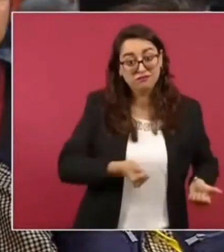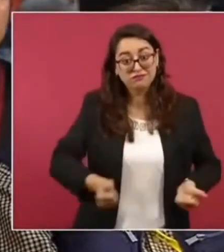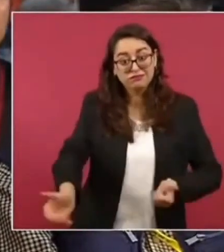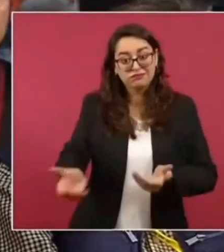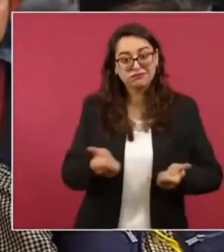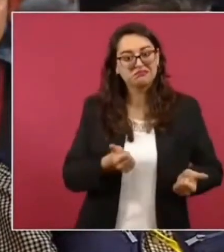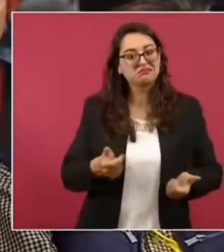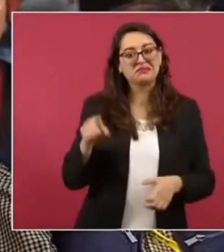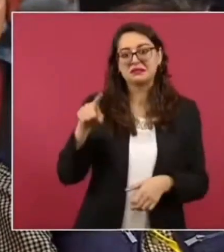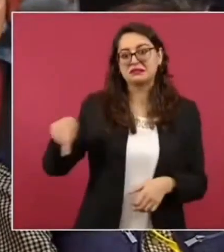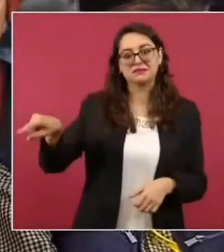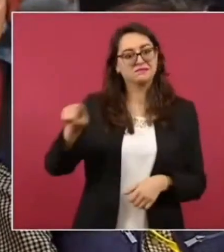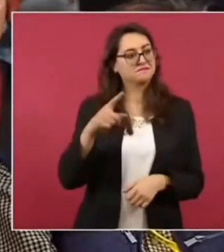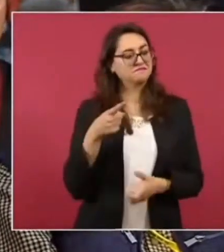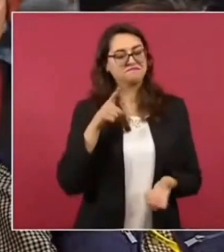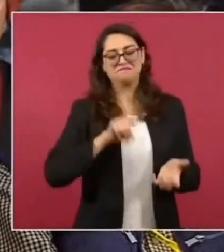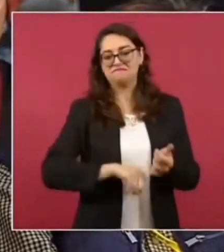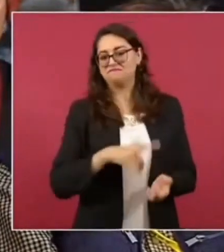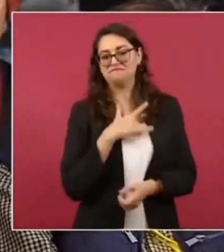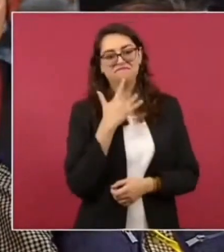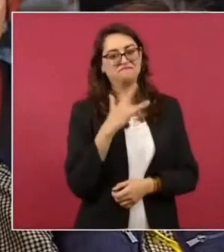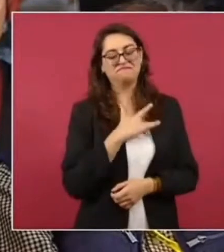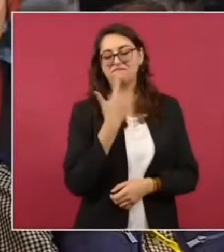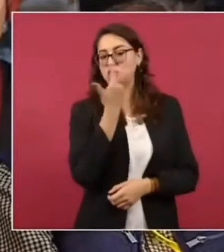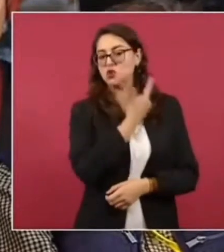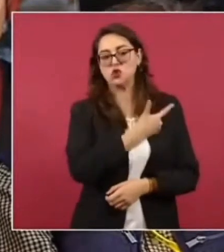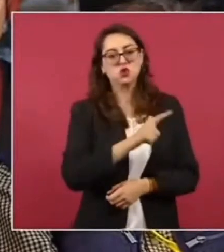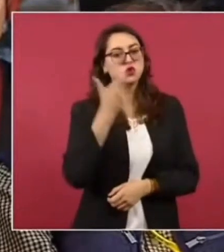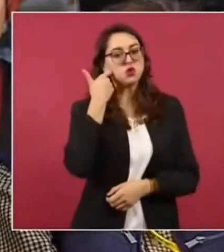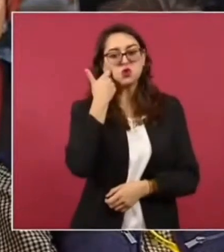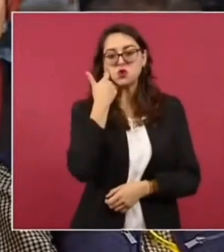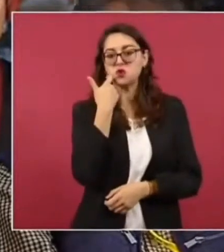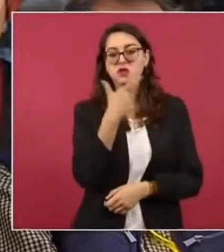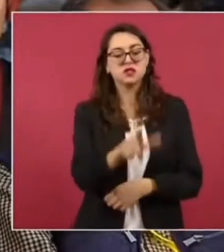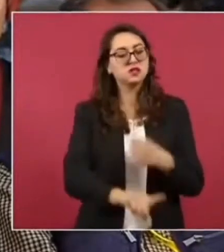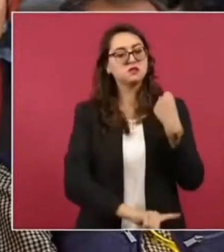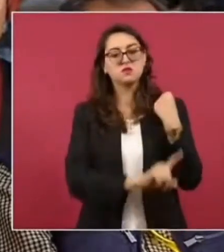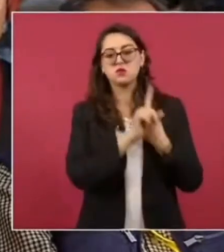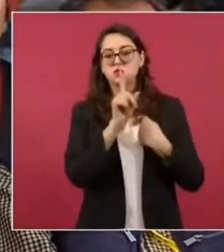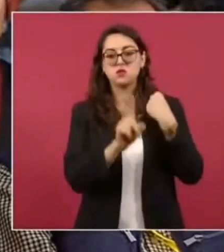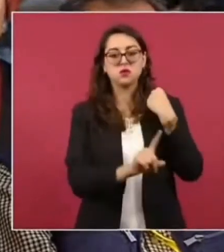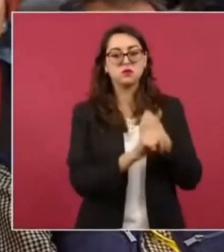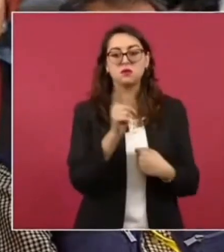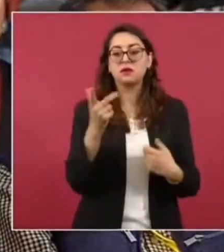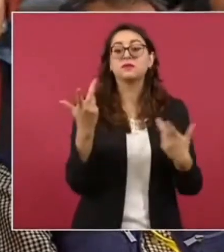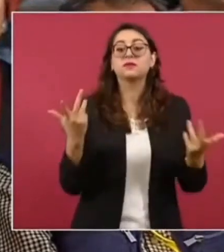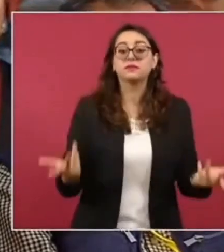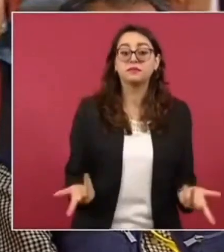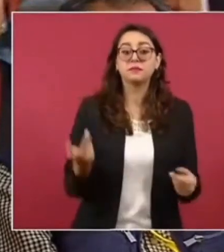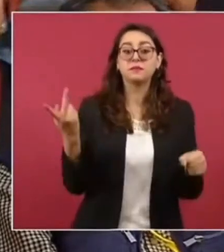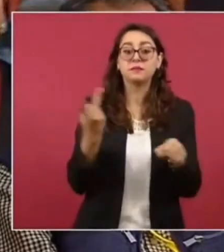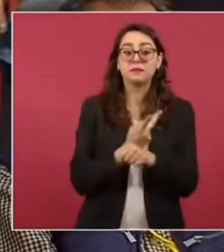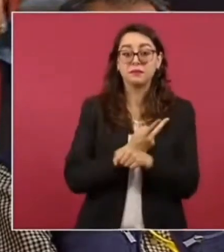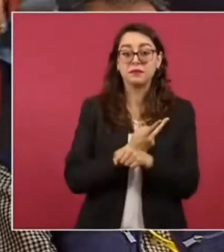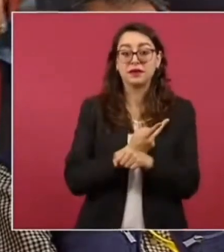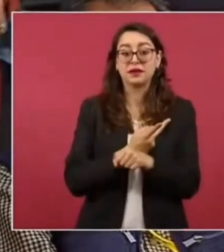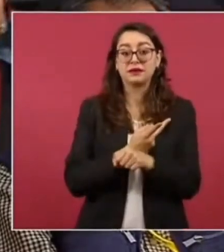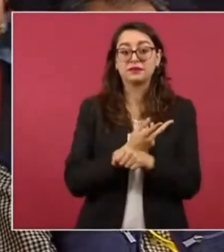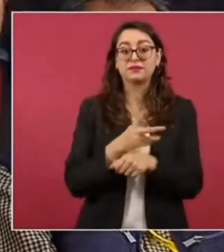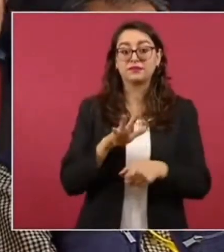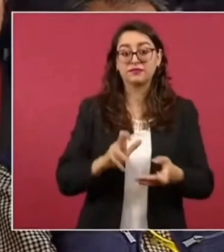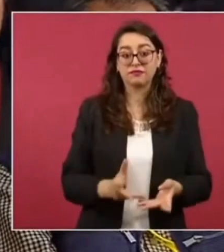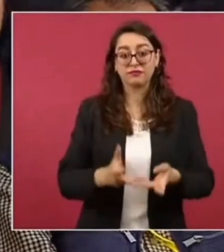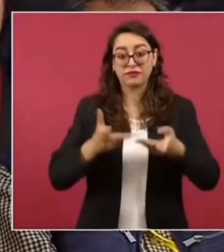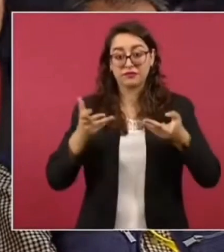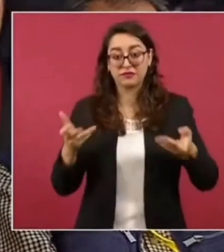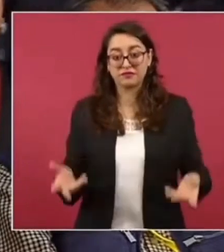serios conflictos, principalmente por el derecho que les confieren tratados internacionales sobre los